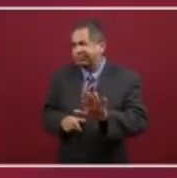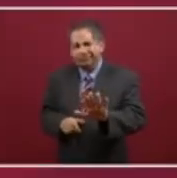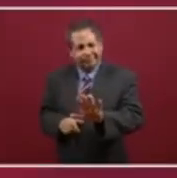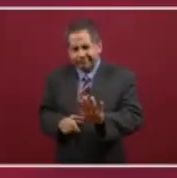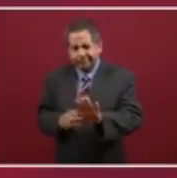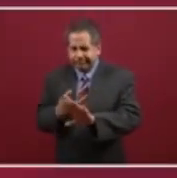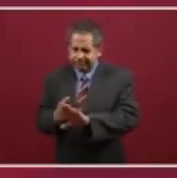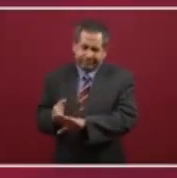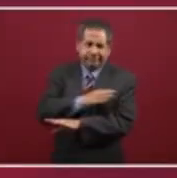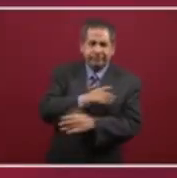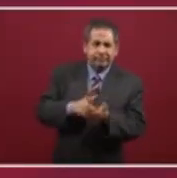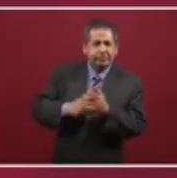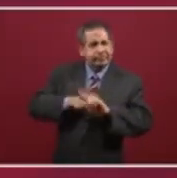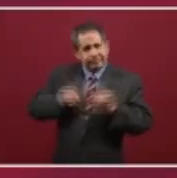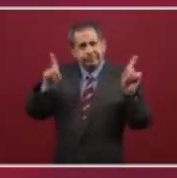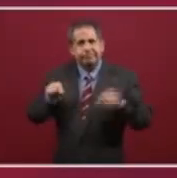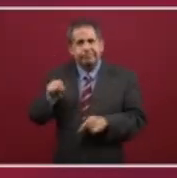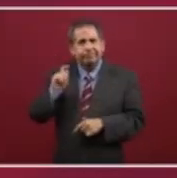antes,